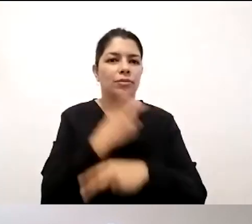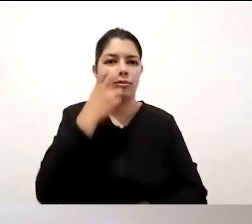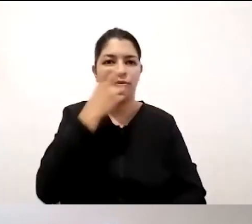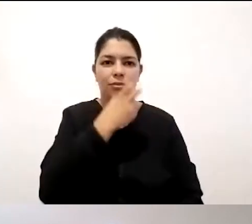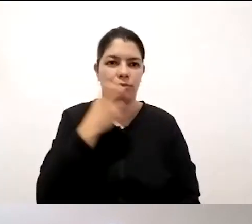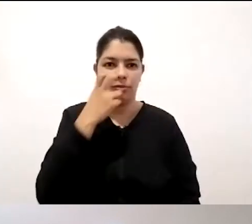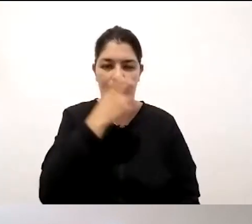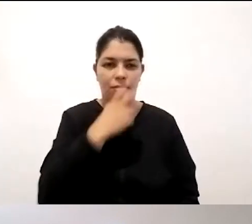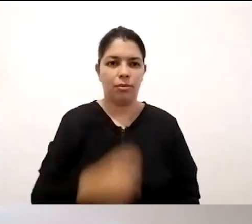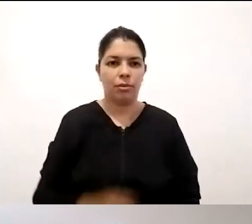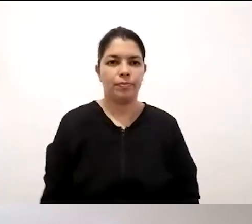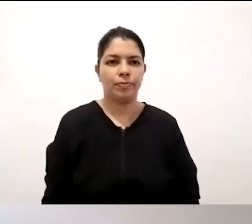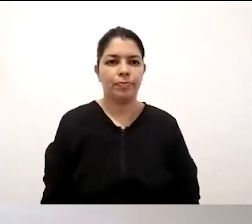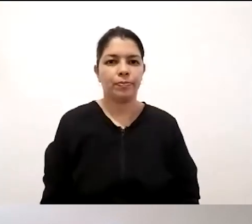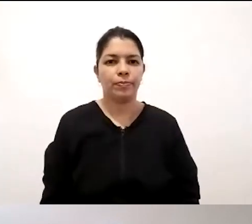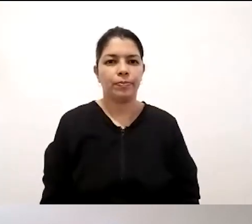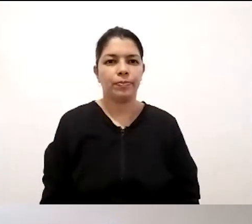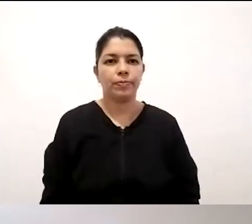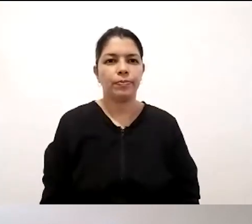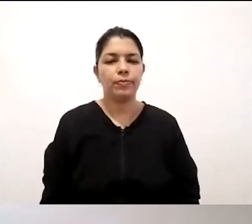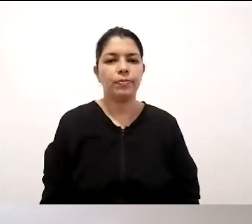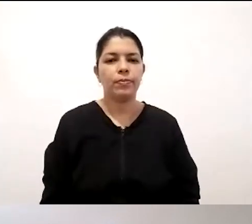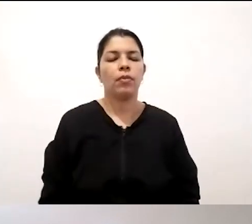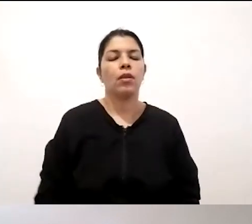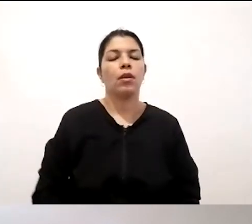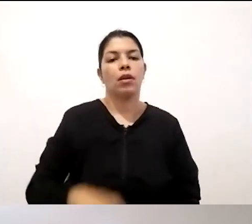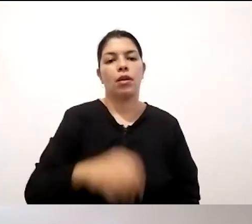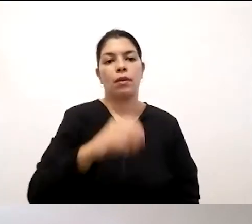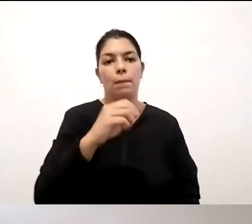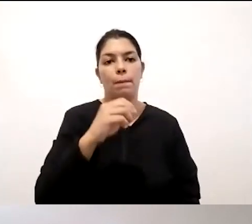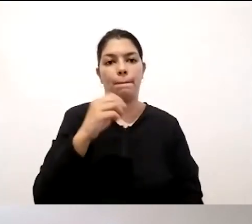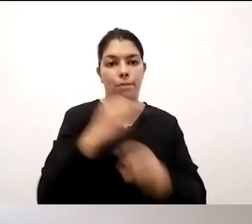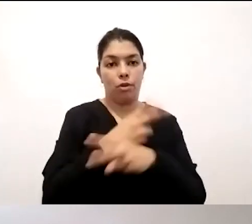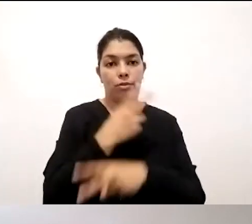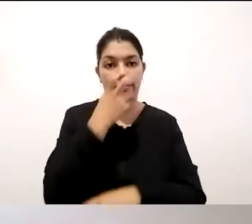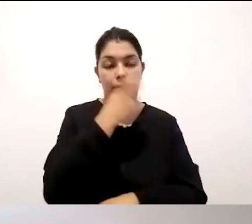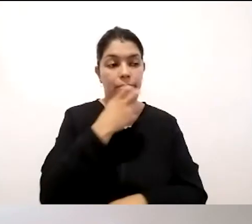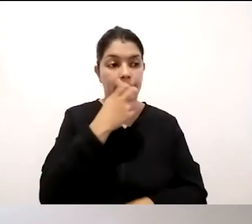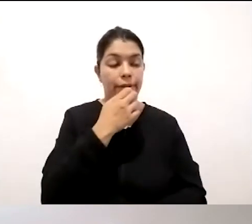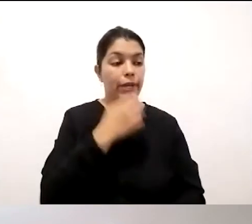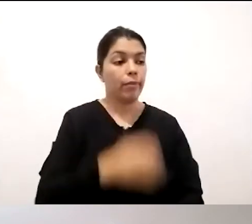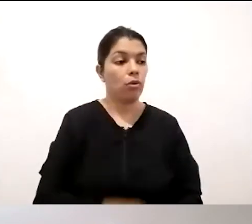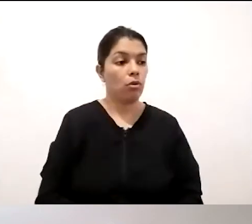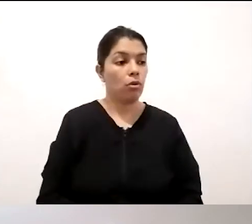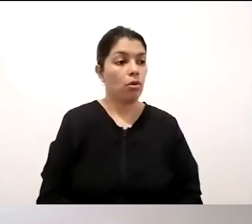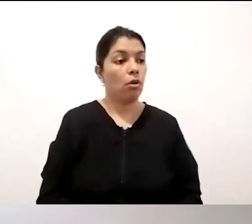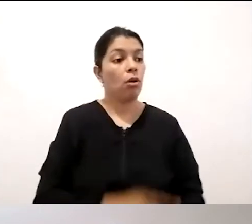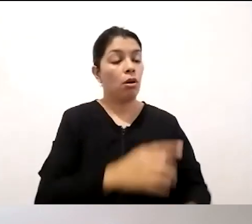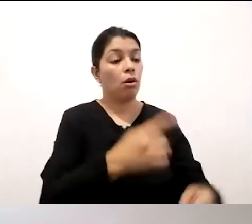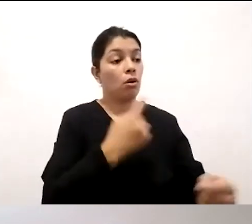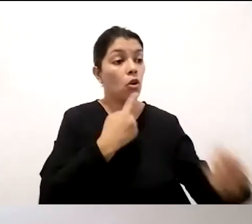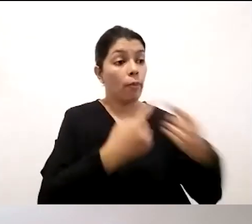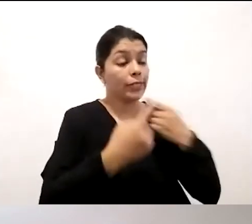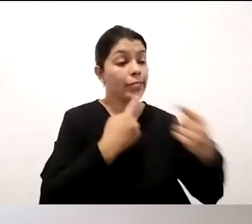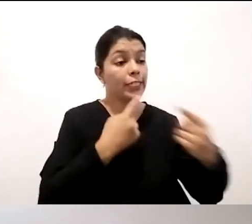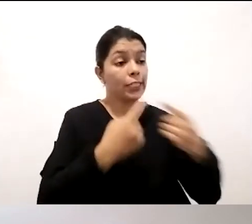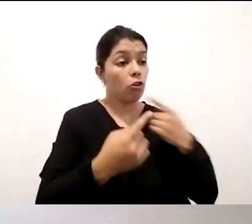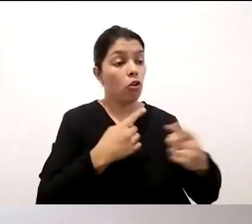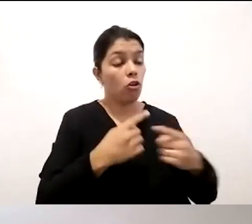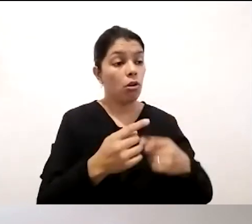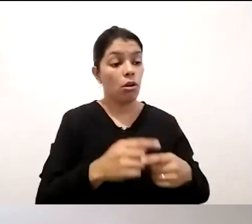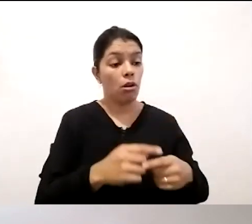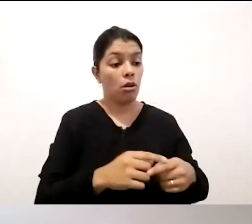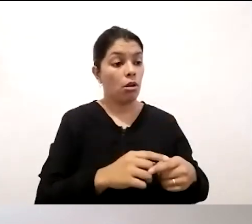Se considera también como violencia verbal el hecho de bloquear las conversaciones, de pronto no contestarle a la otra persona,